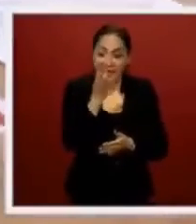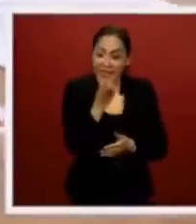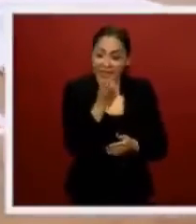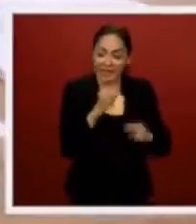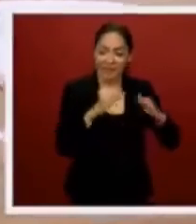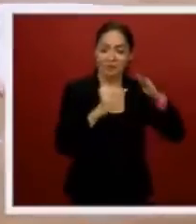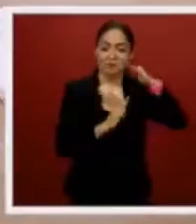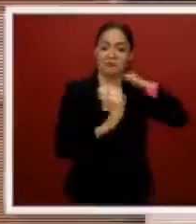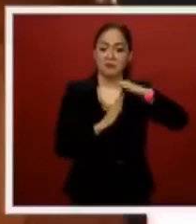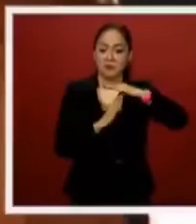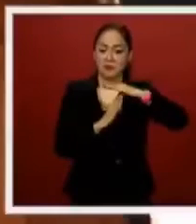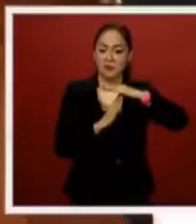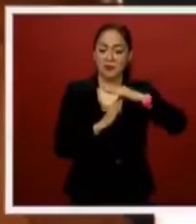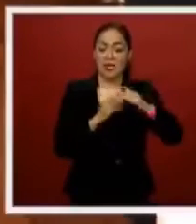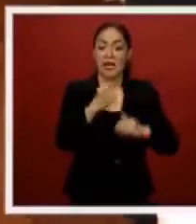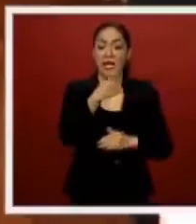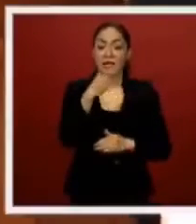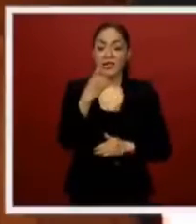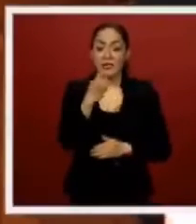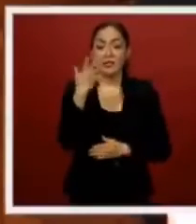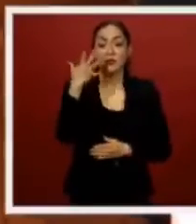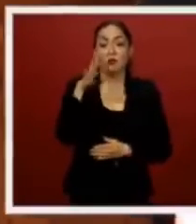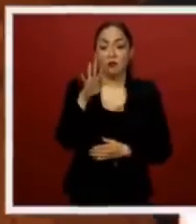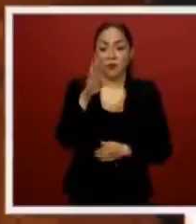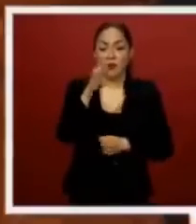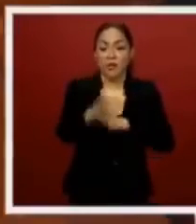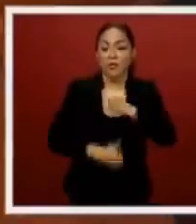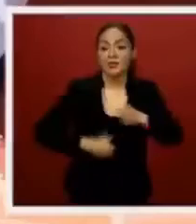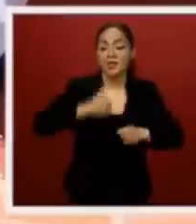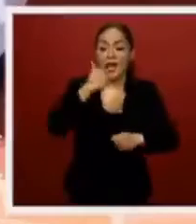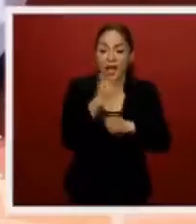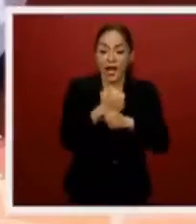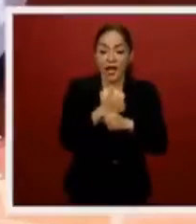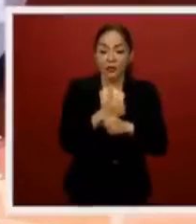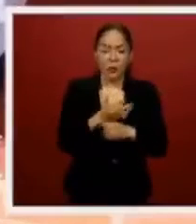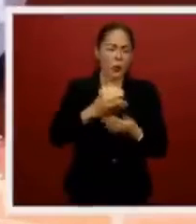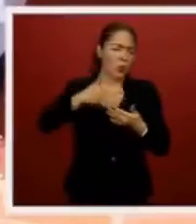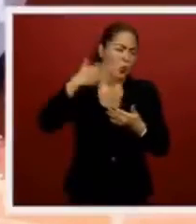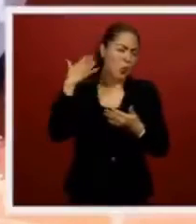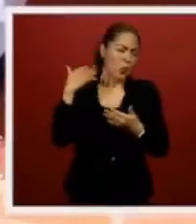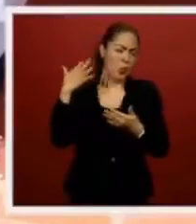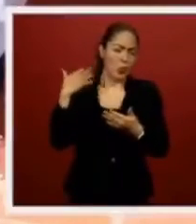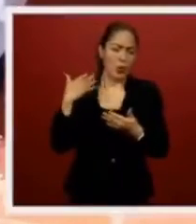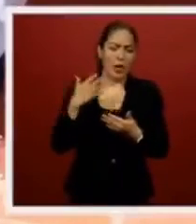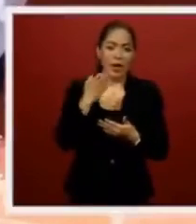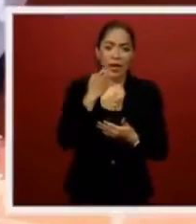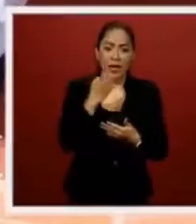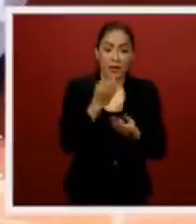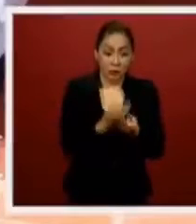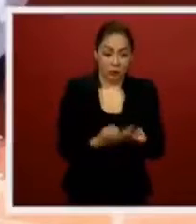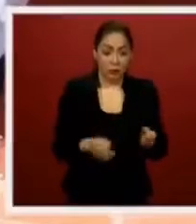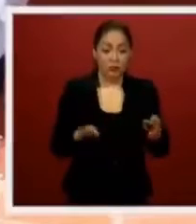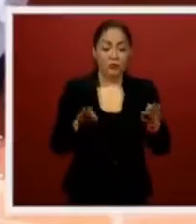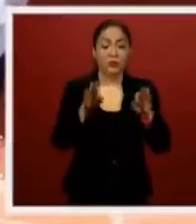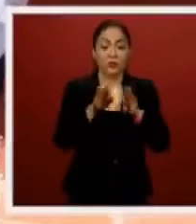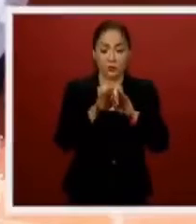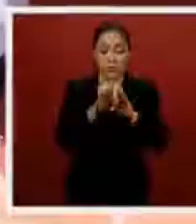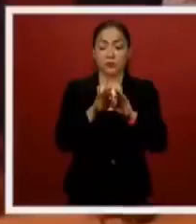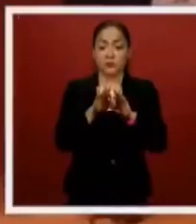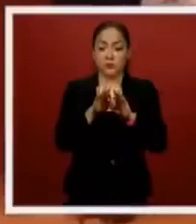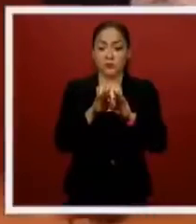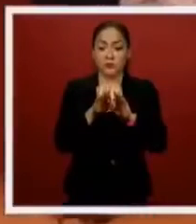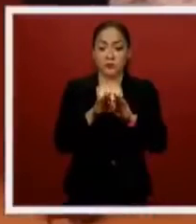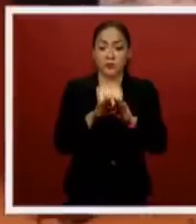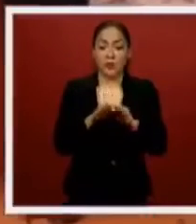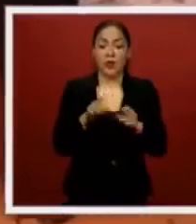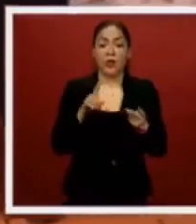ahí está la mesa. 110 años. 110 años tiene que sucedió este acontecimiento histórico de gran relevancia, donde